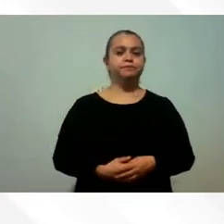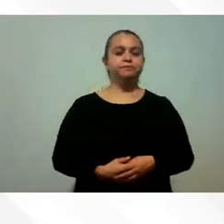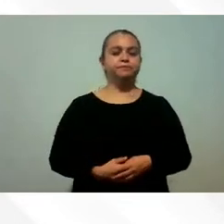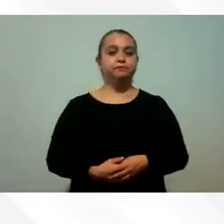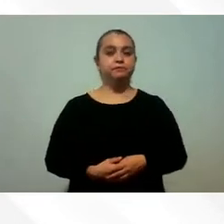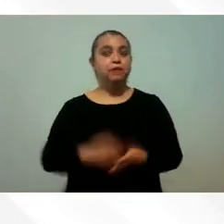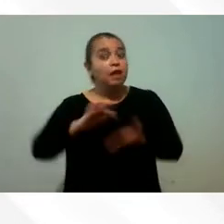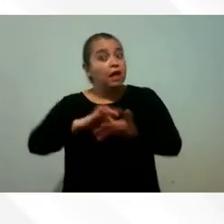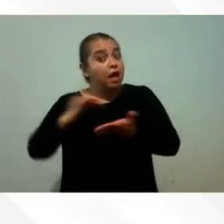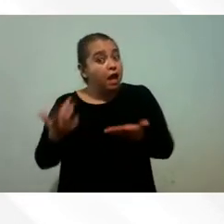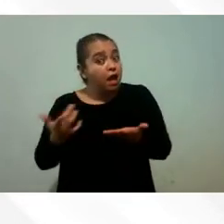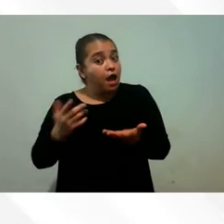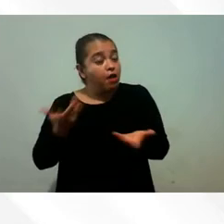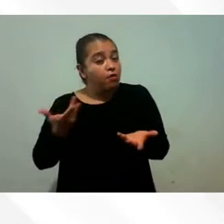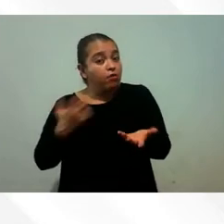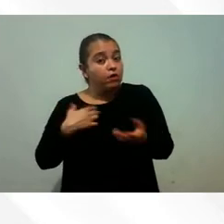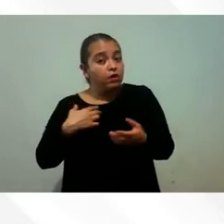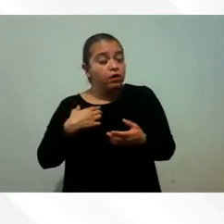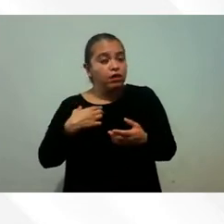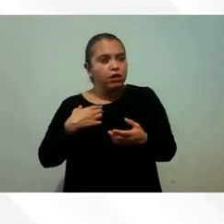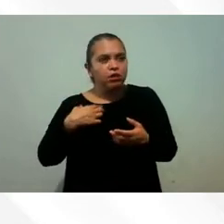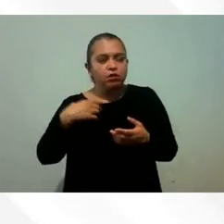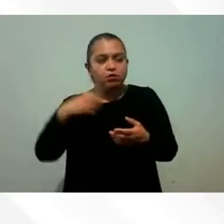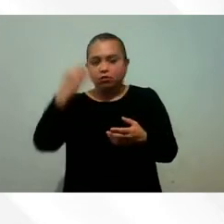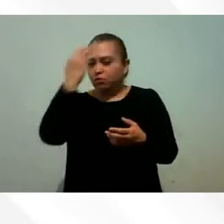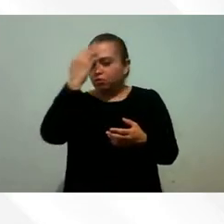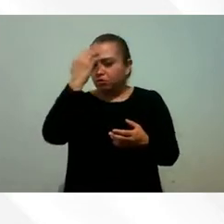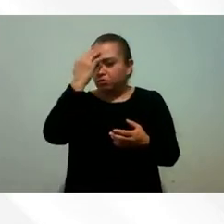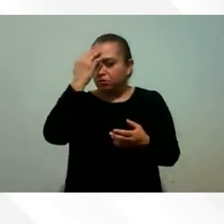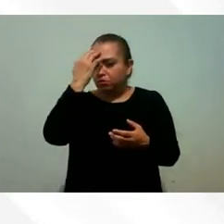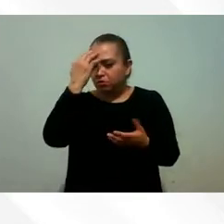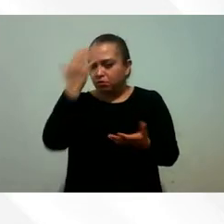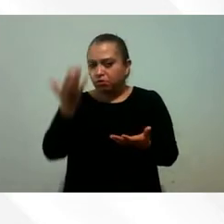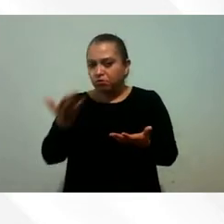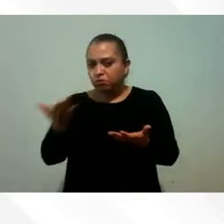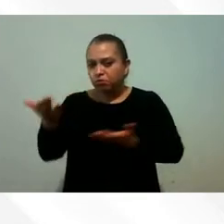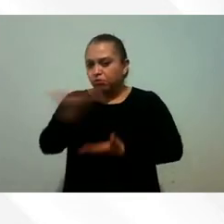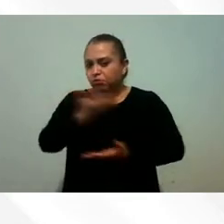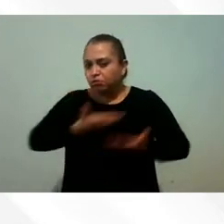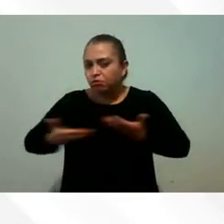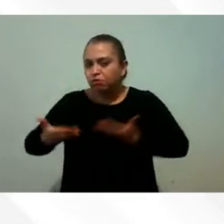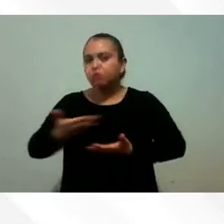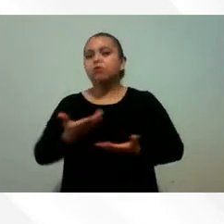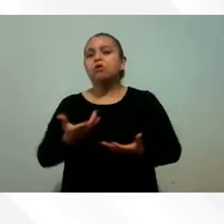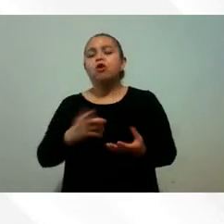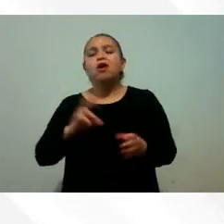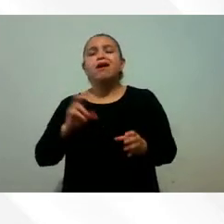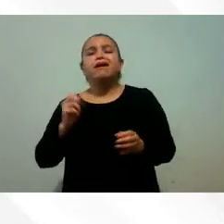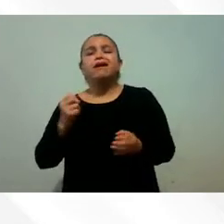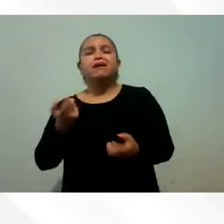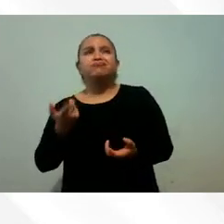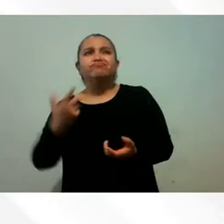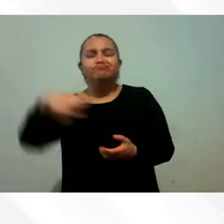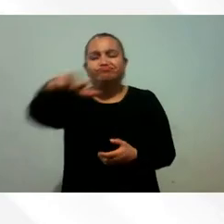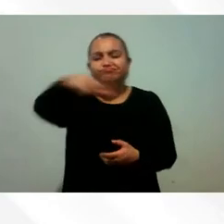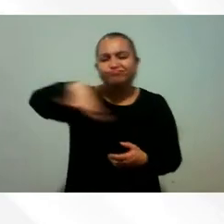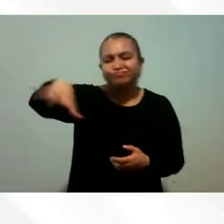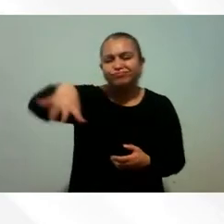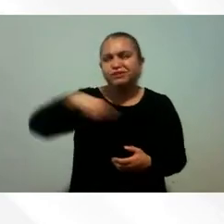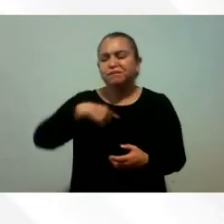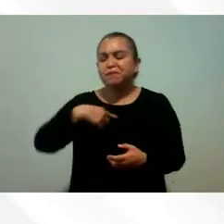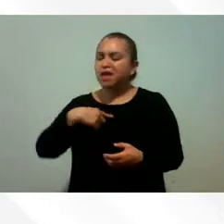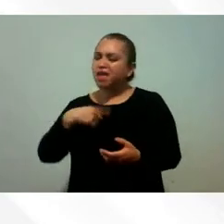Y gracias, porque cuando conocemos al contexto, sabemos también qué decisiones tomar para generar